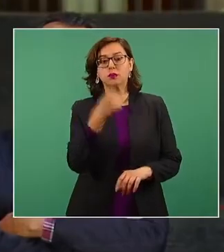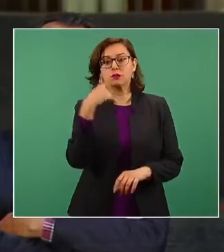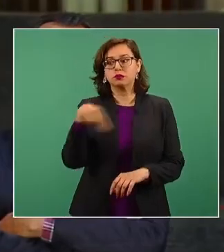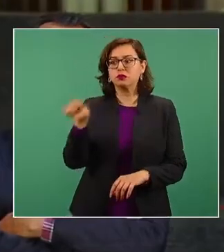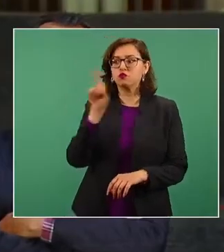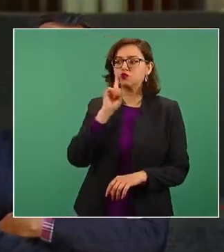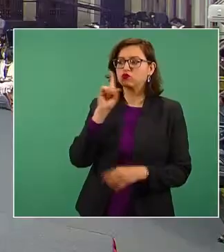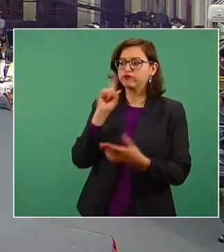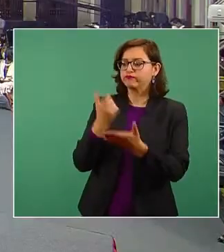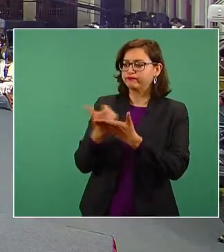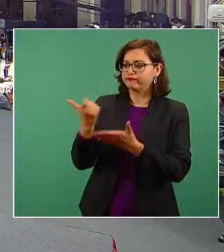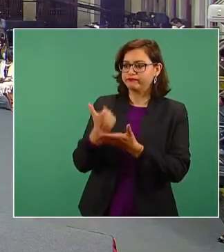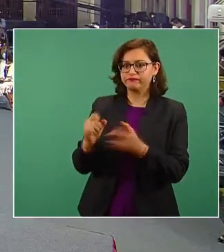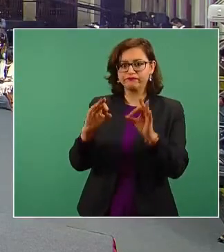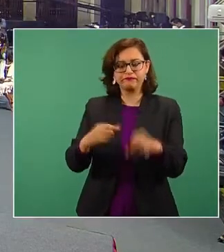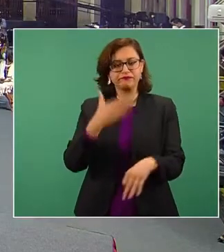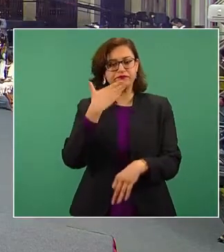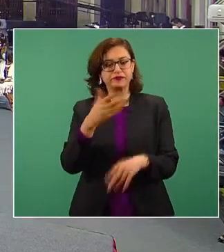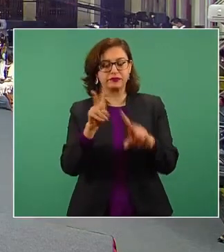Muchas gracias, señor presidente. Sí.